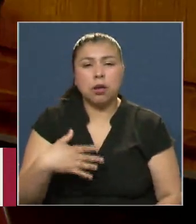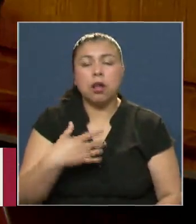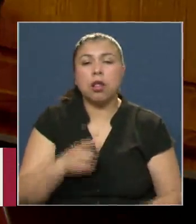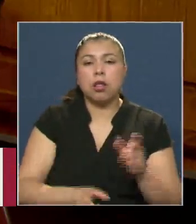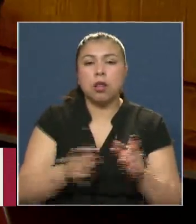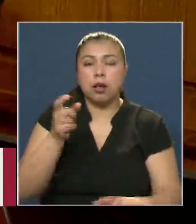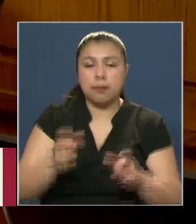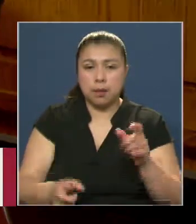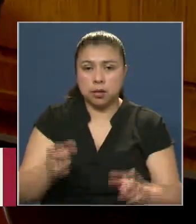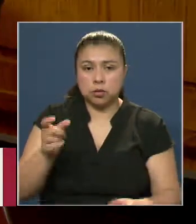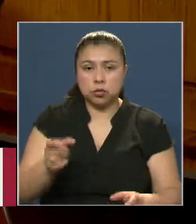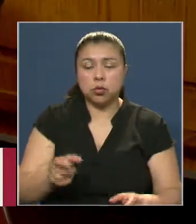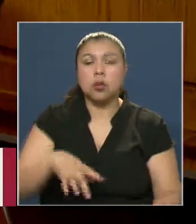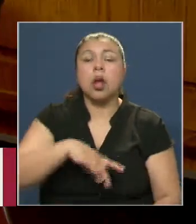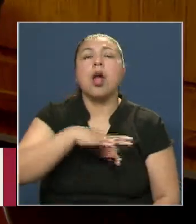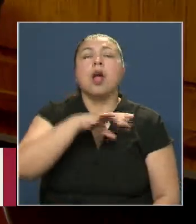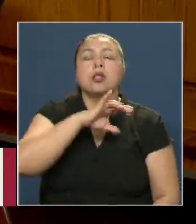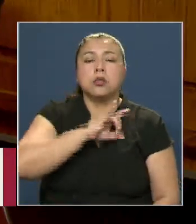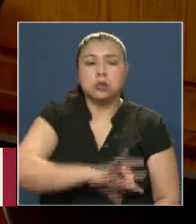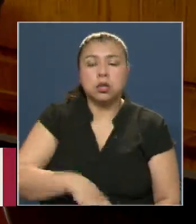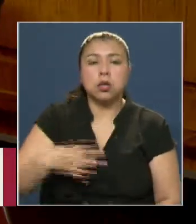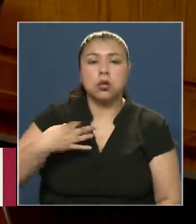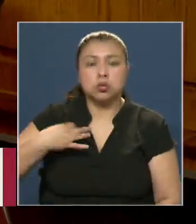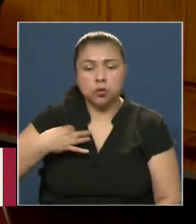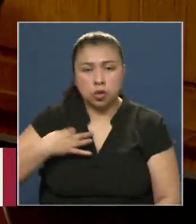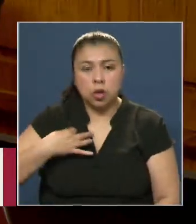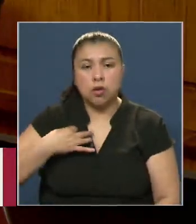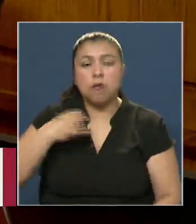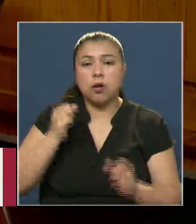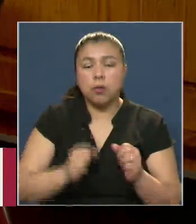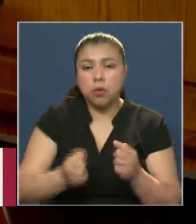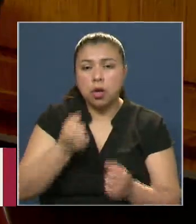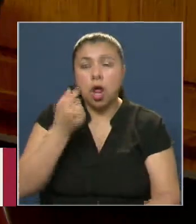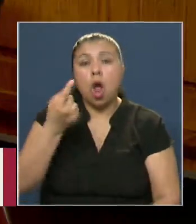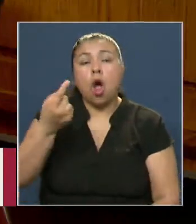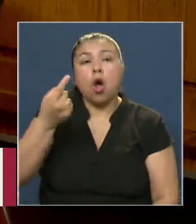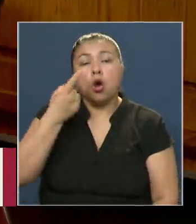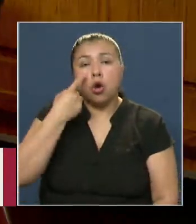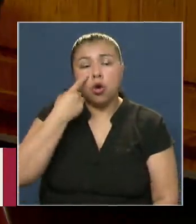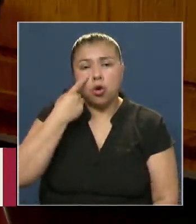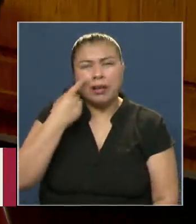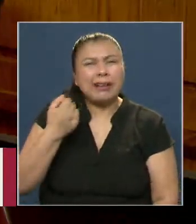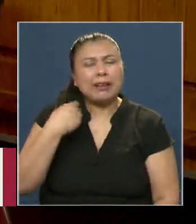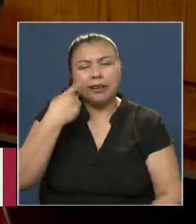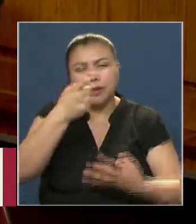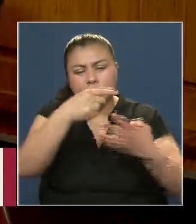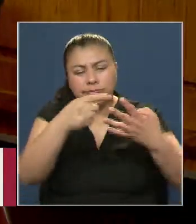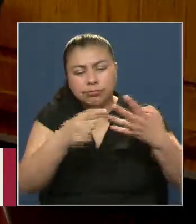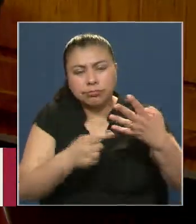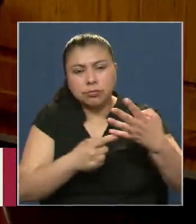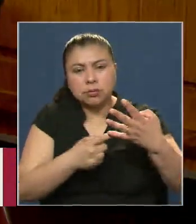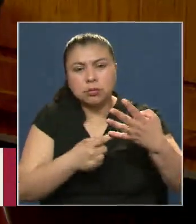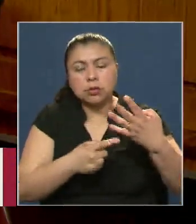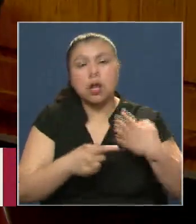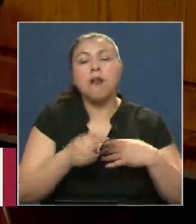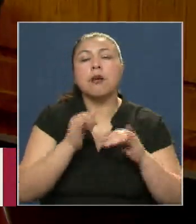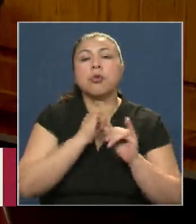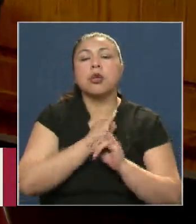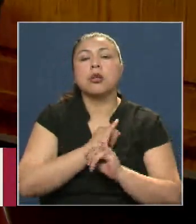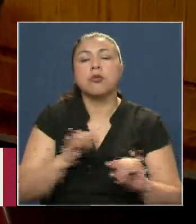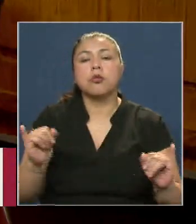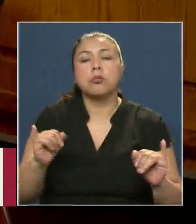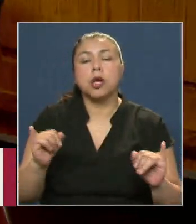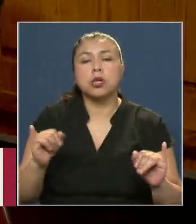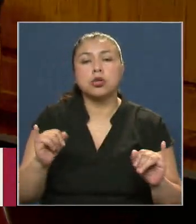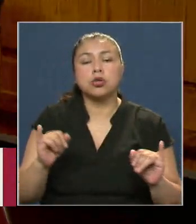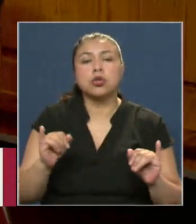gente, las personas, los chilenos, los ciudadanos van a poder conocer cuáles son los instrumentos del Estado, van a poder tener información oportuna, cuáles